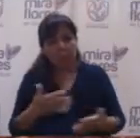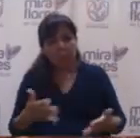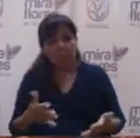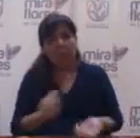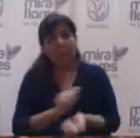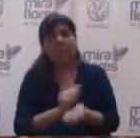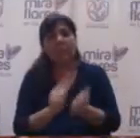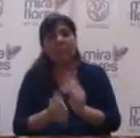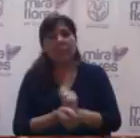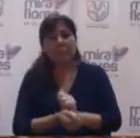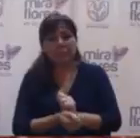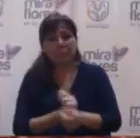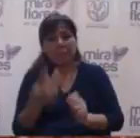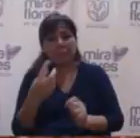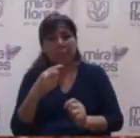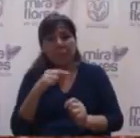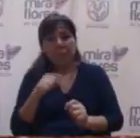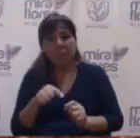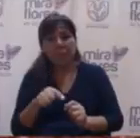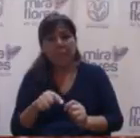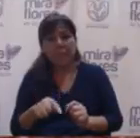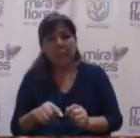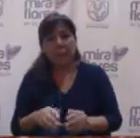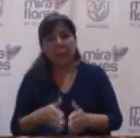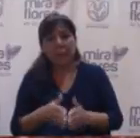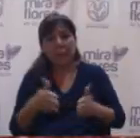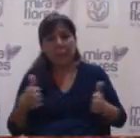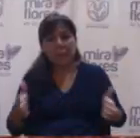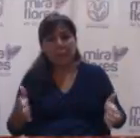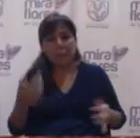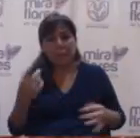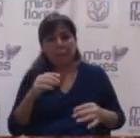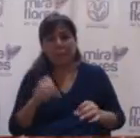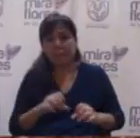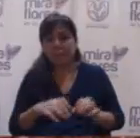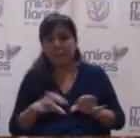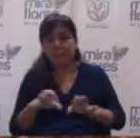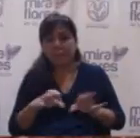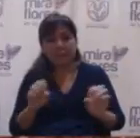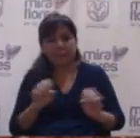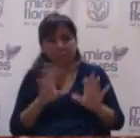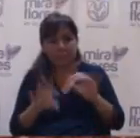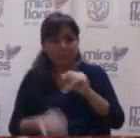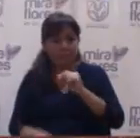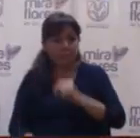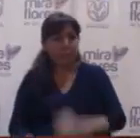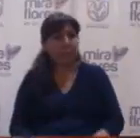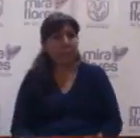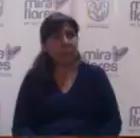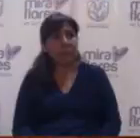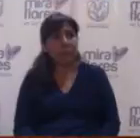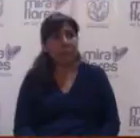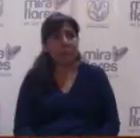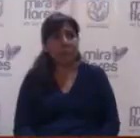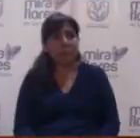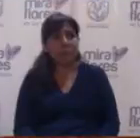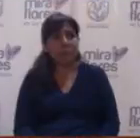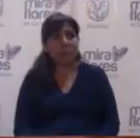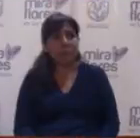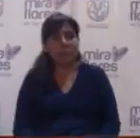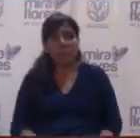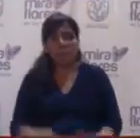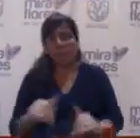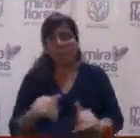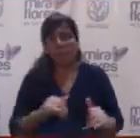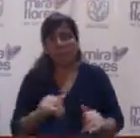hacer este tipo de ampliación. Muy bien, creo que con eso hemos dado una explicación muy, muy clara. Sí. De todas maneras, me